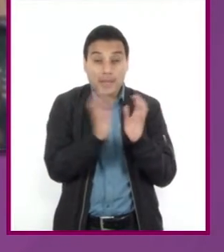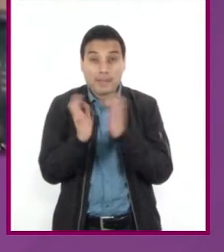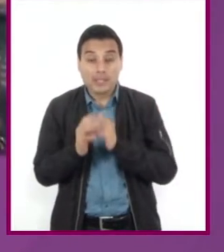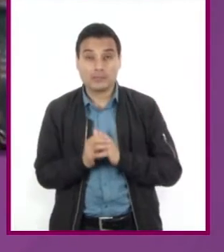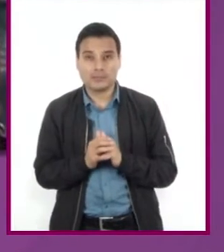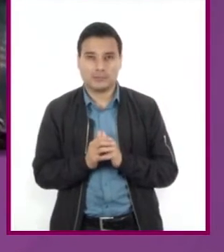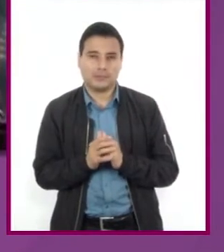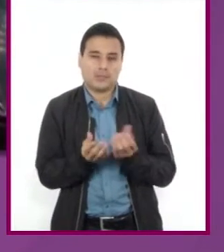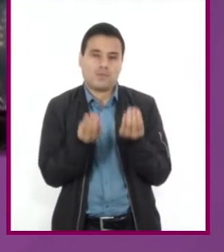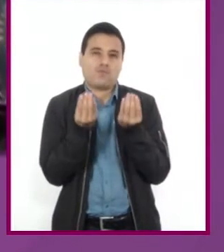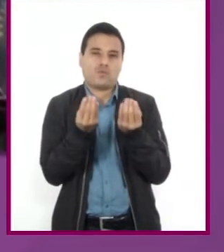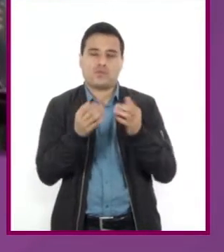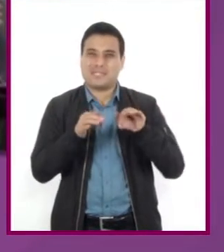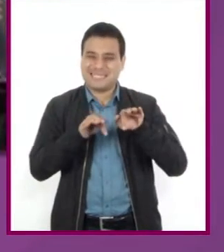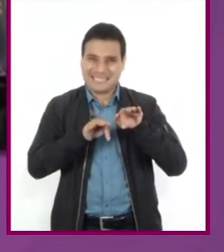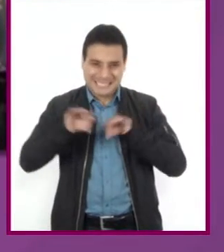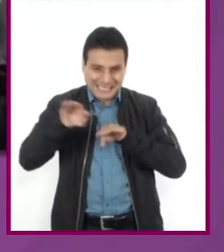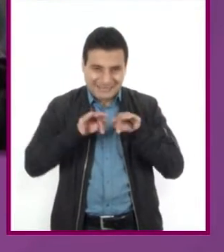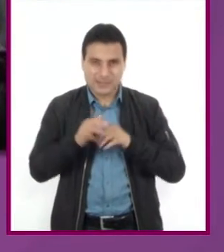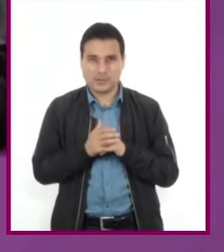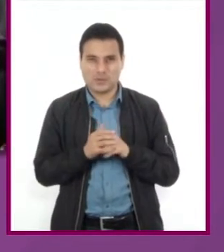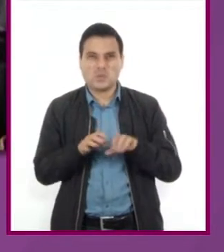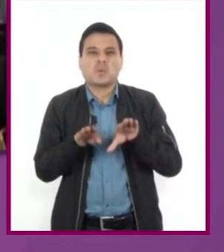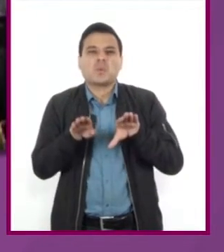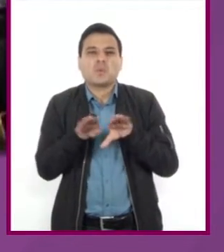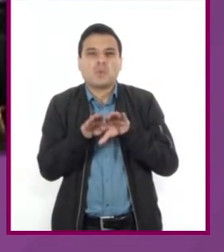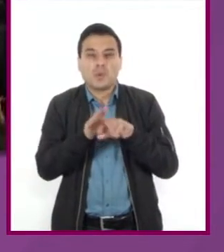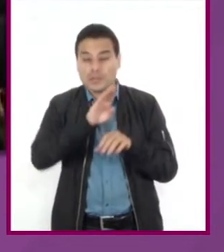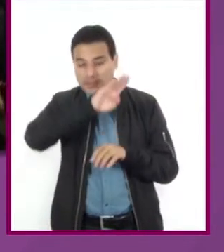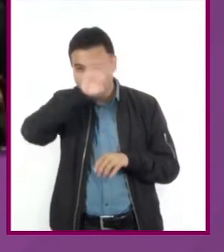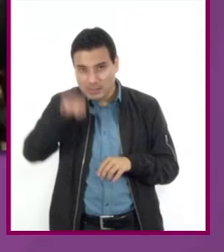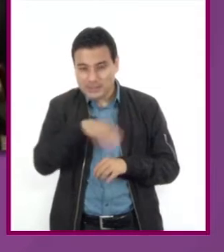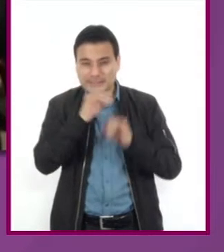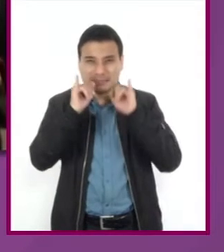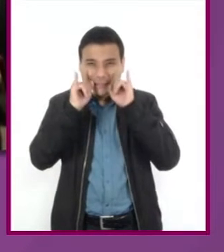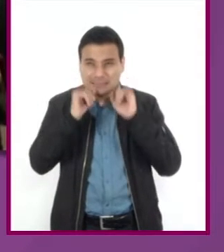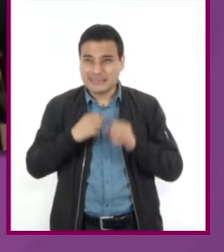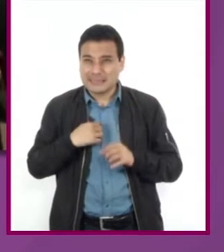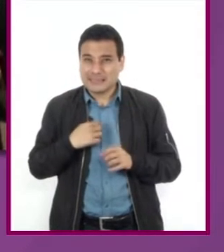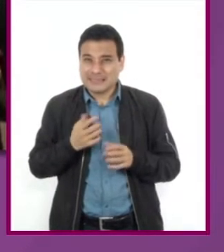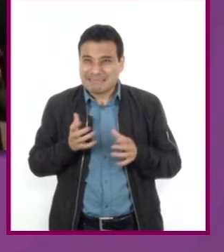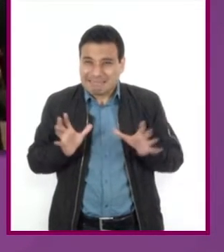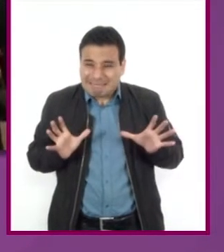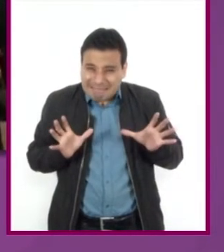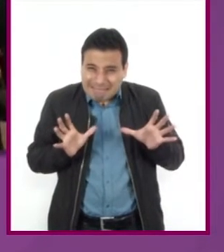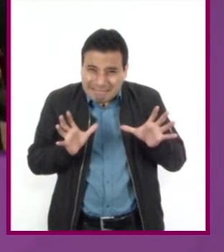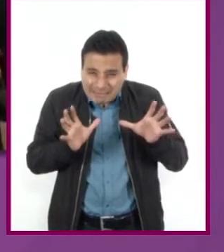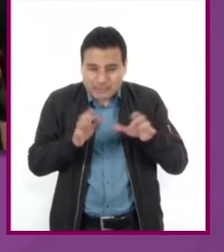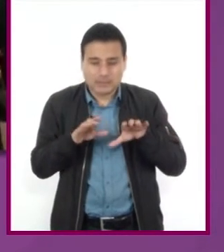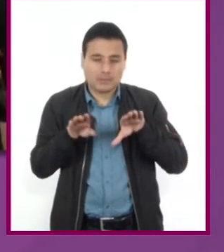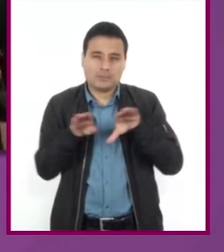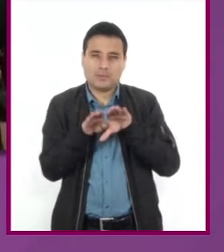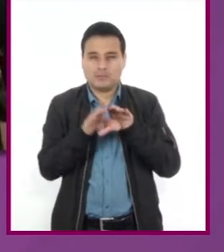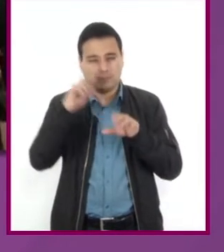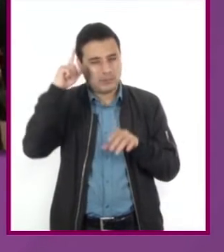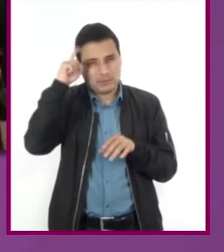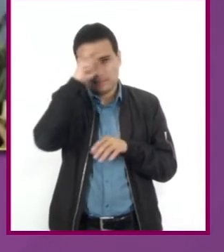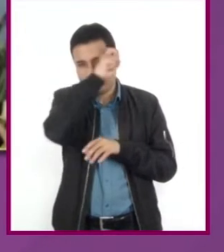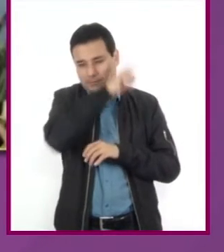mucho trabajo para arriar a un mamut y que no al último momento se desviara en otra dirección. Entonces